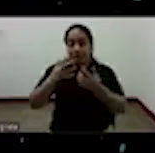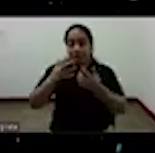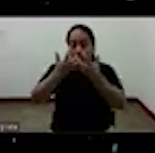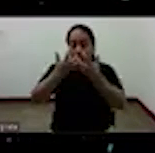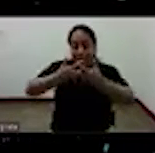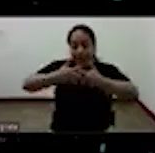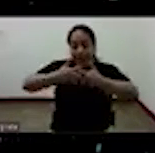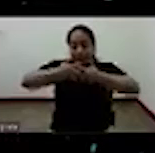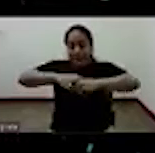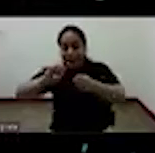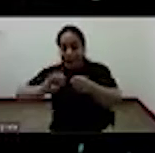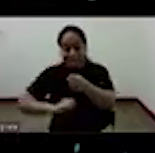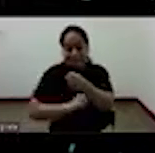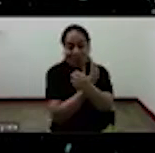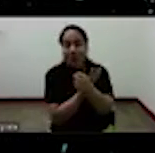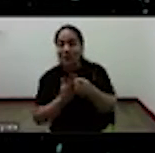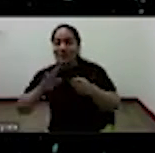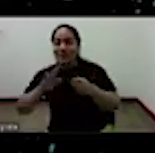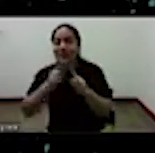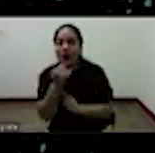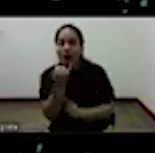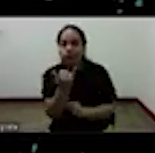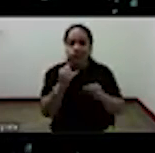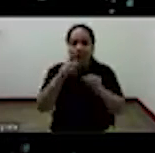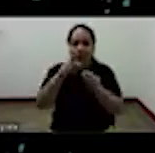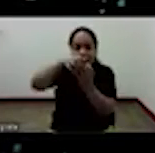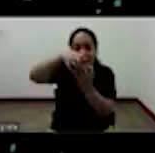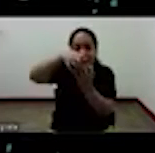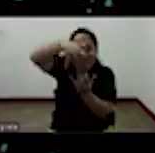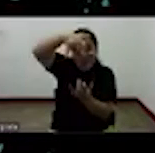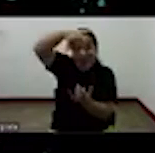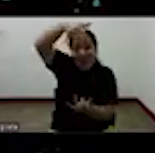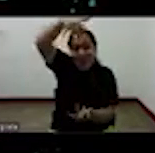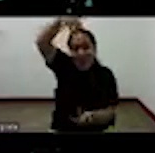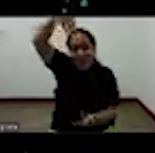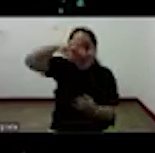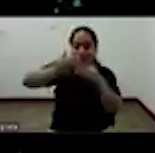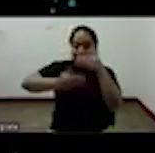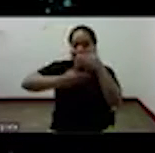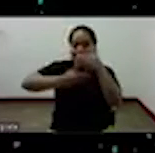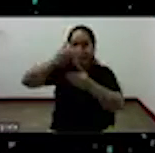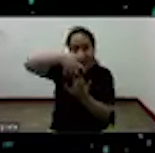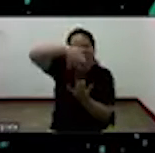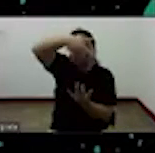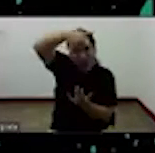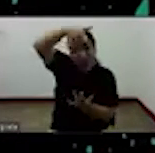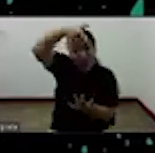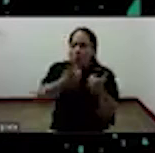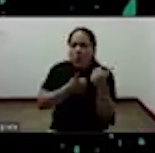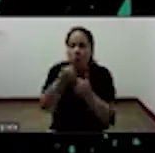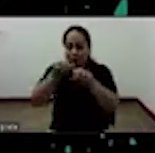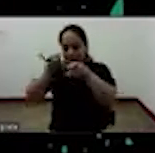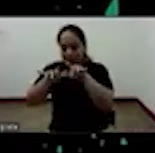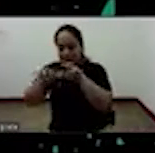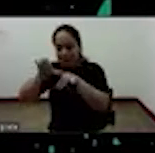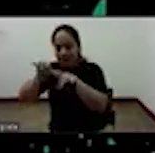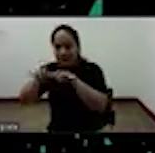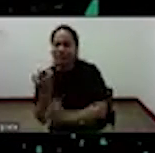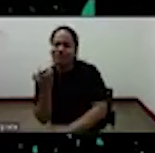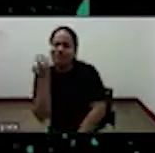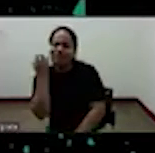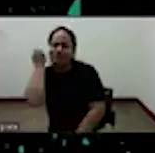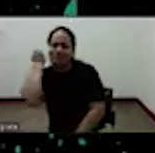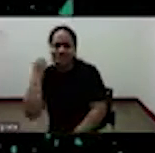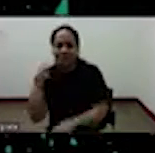tienen el papel perforado de las pianolas y ahí desnudo se ve claramente la operación